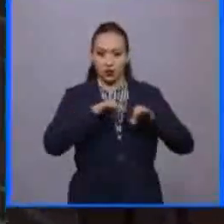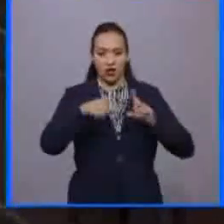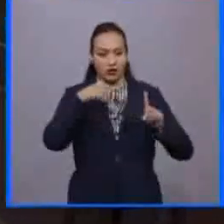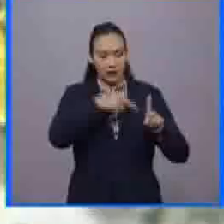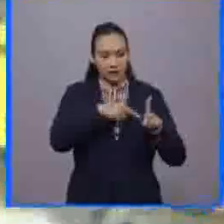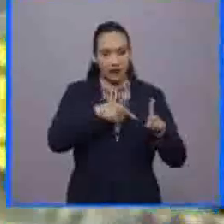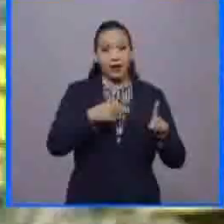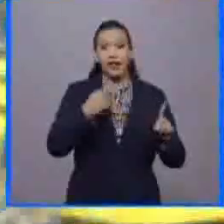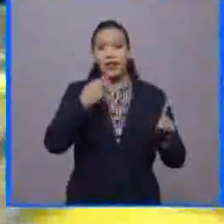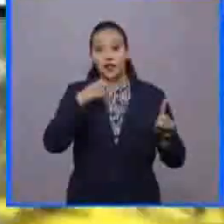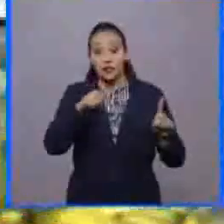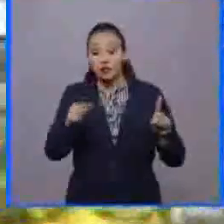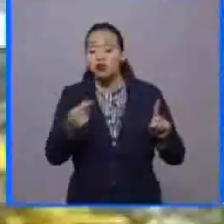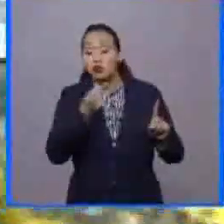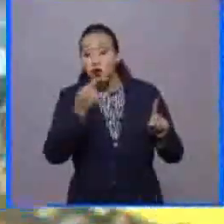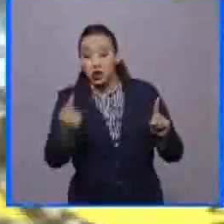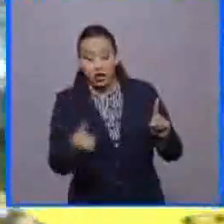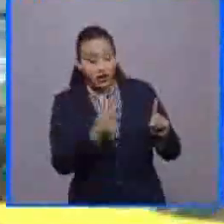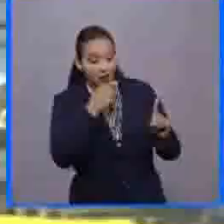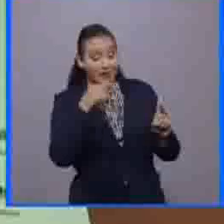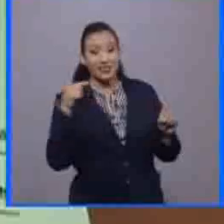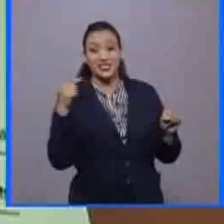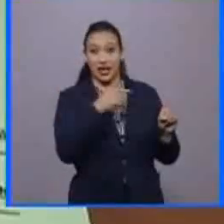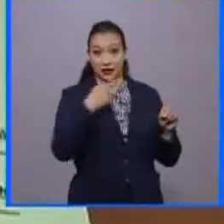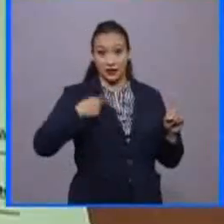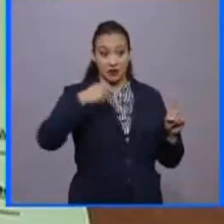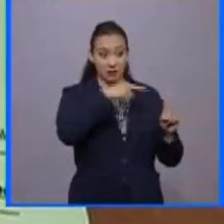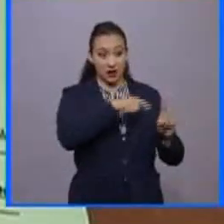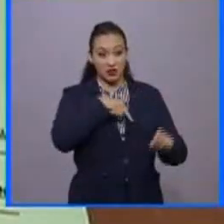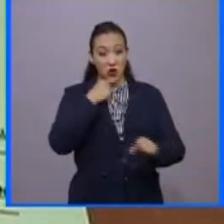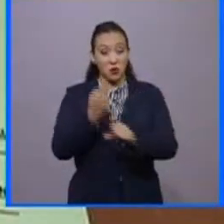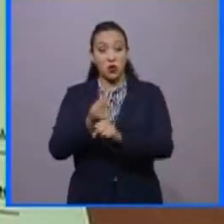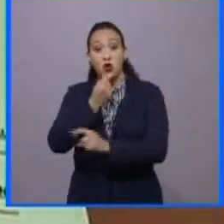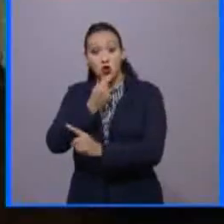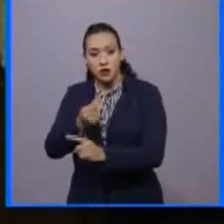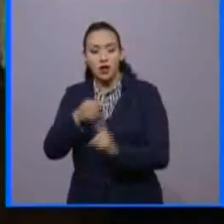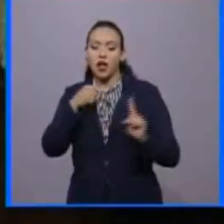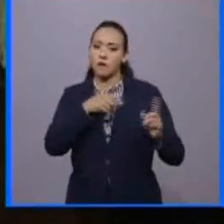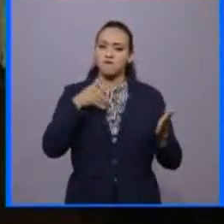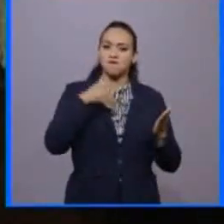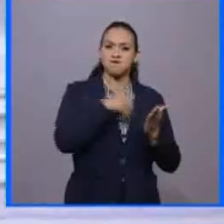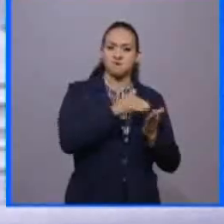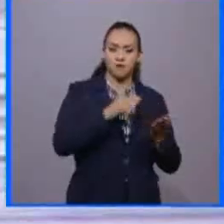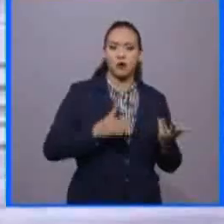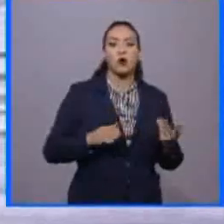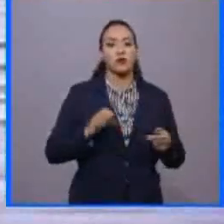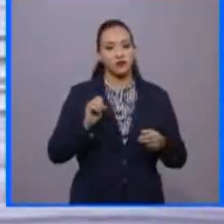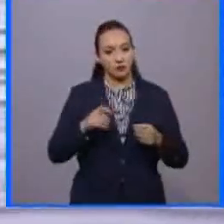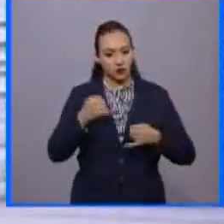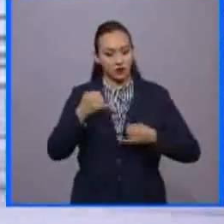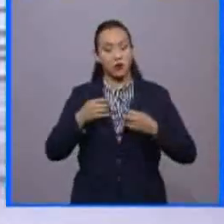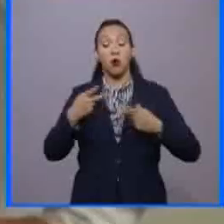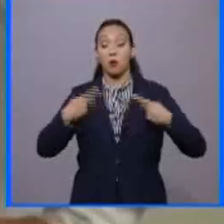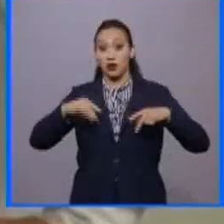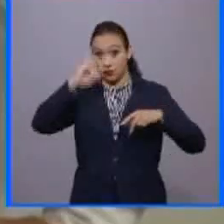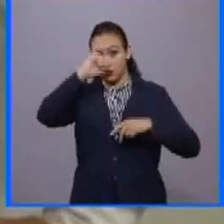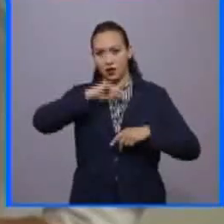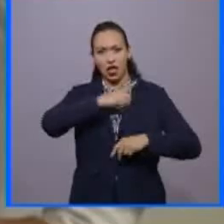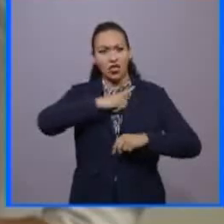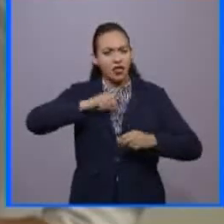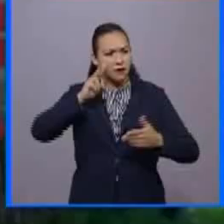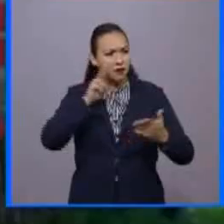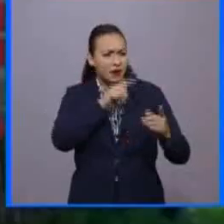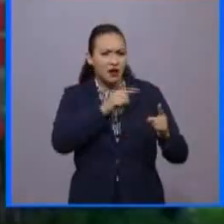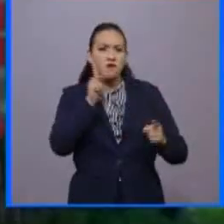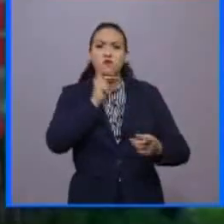por la denuncia de un infante ante actos de connotación sexual. Además, debe observar la totalidad del acervo